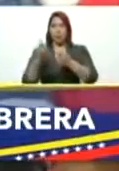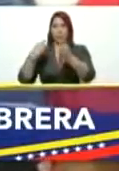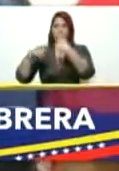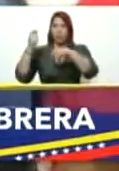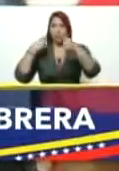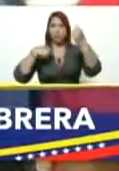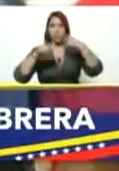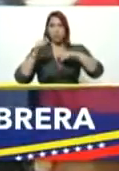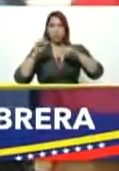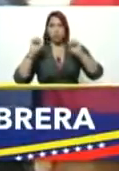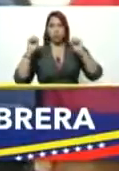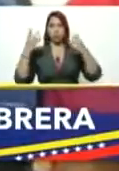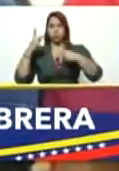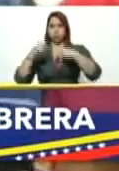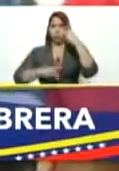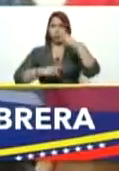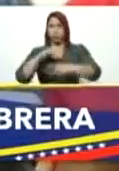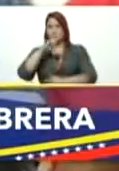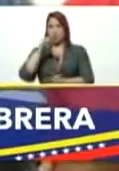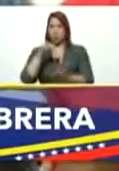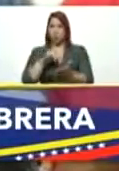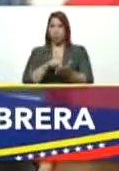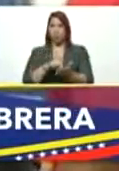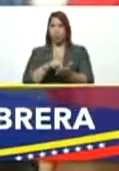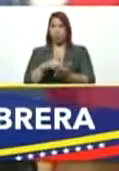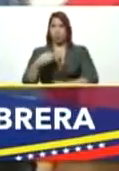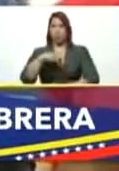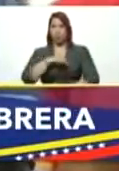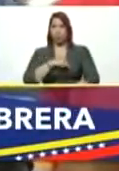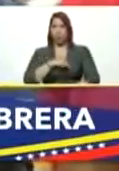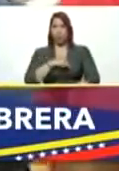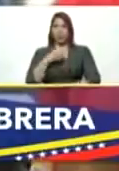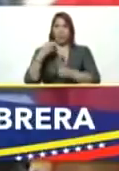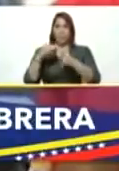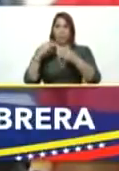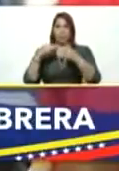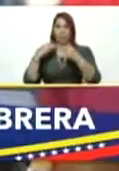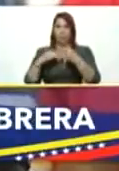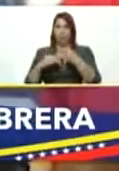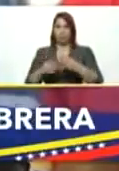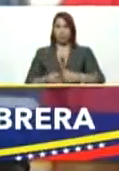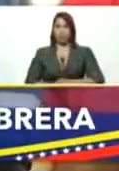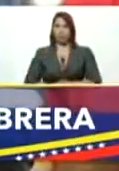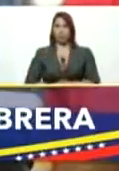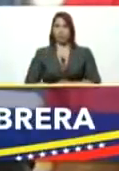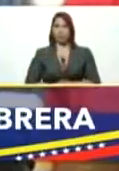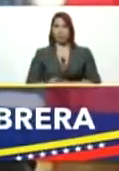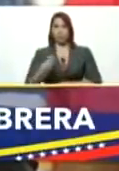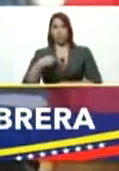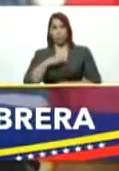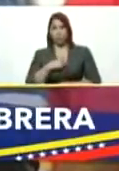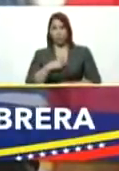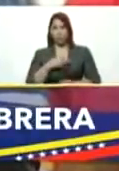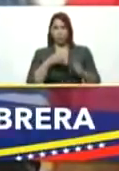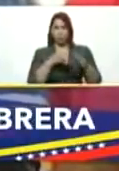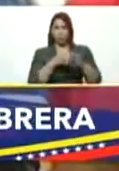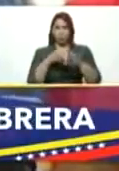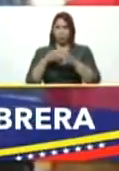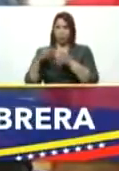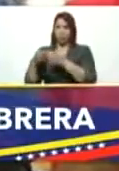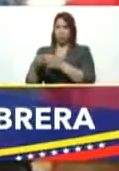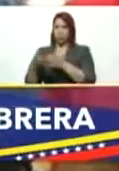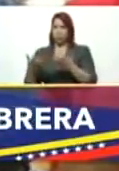lograr la producción nacional de nuestra materia prima estamos organizados y